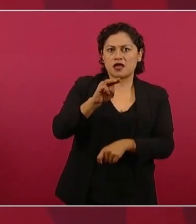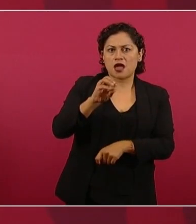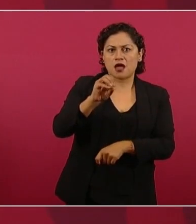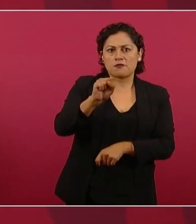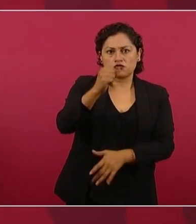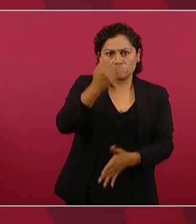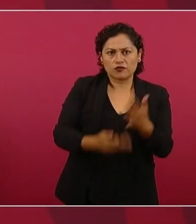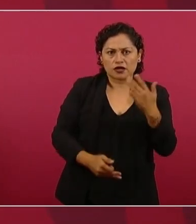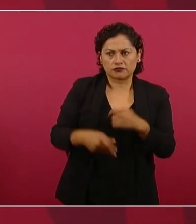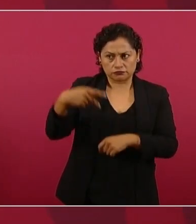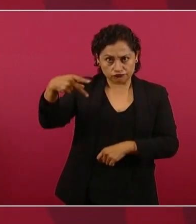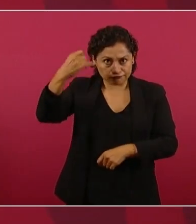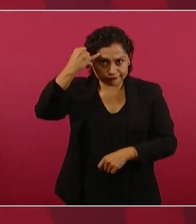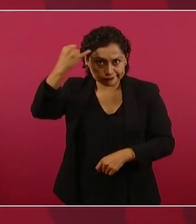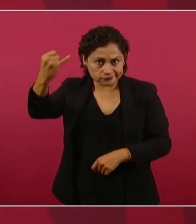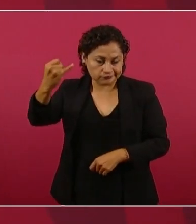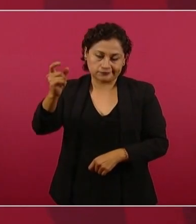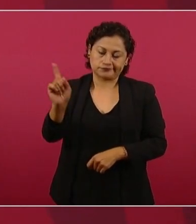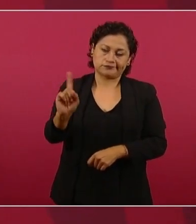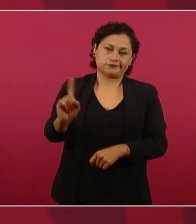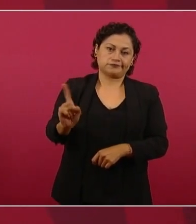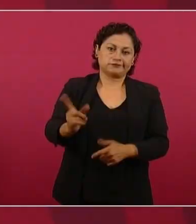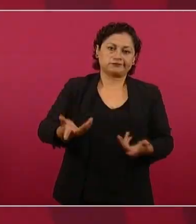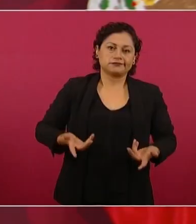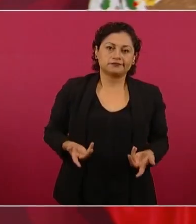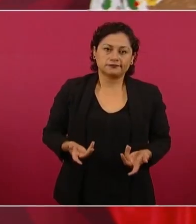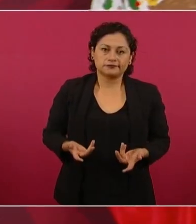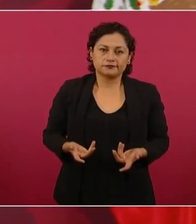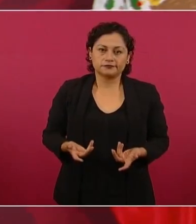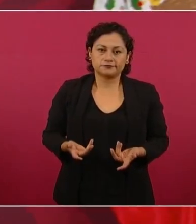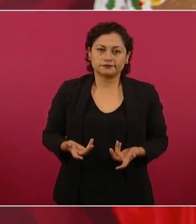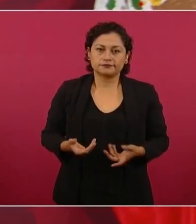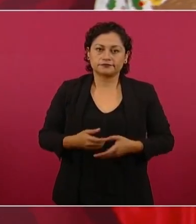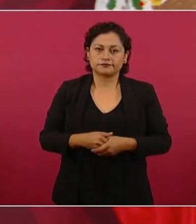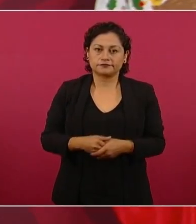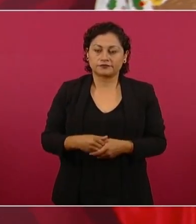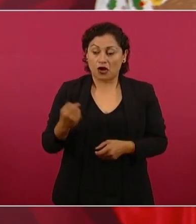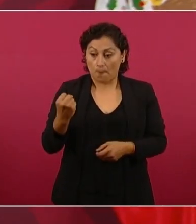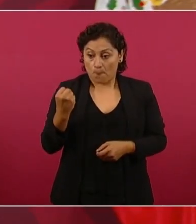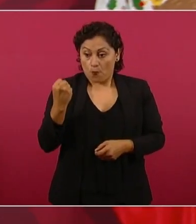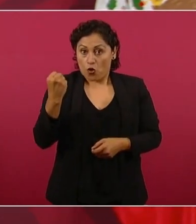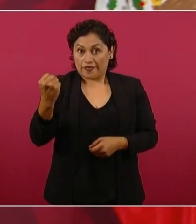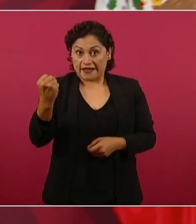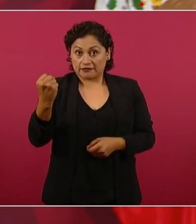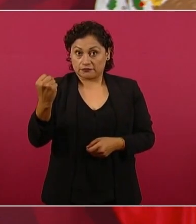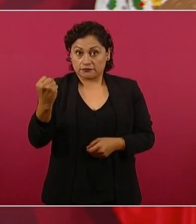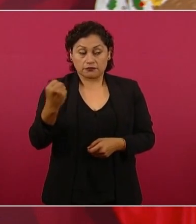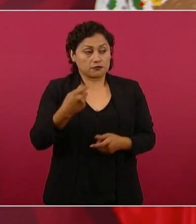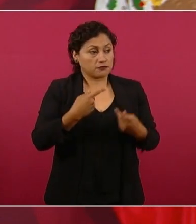Esa es su democracia. Poder sin pueblo.